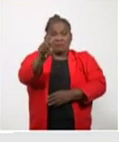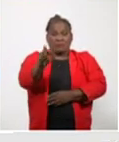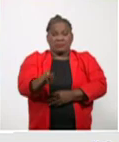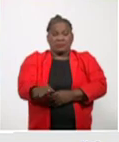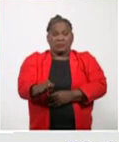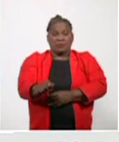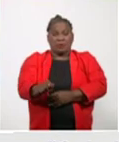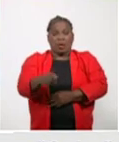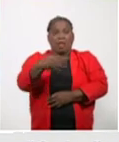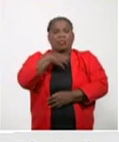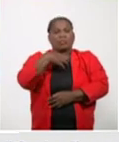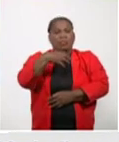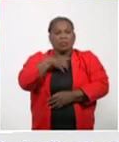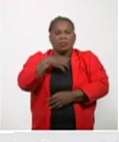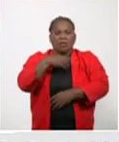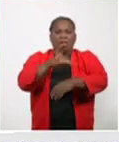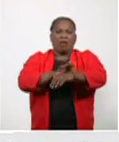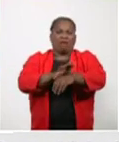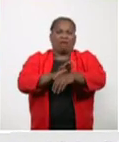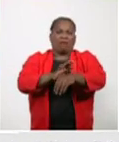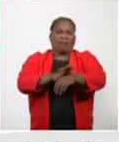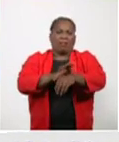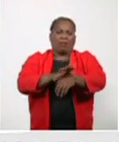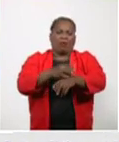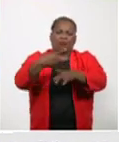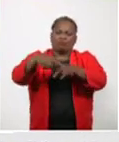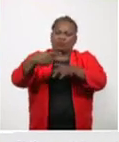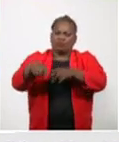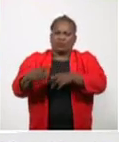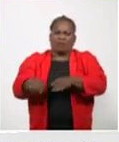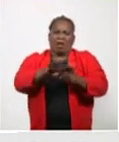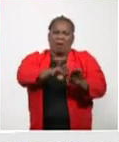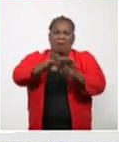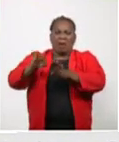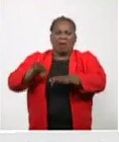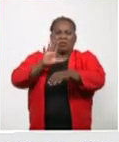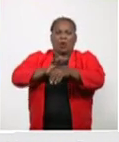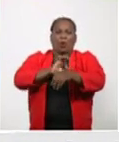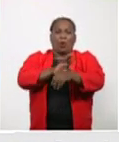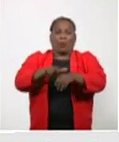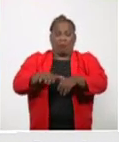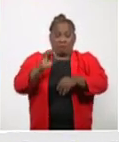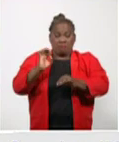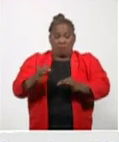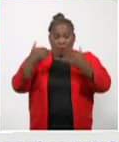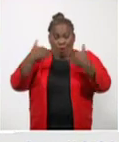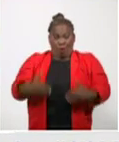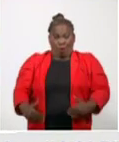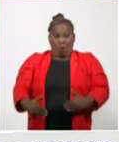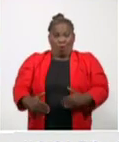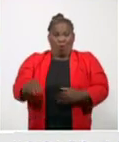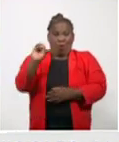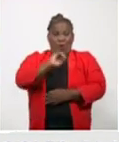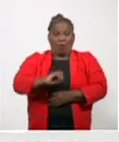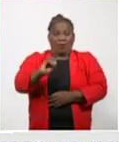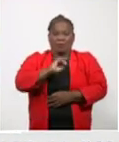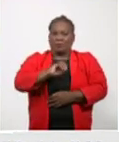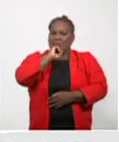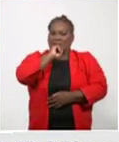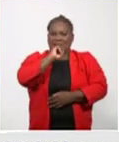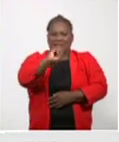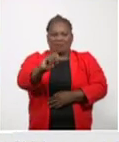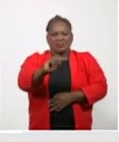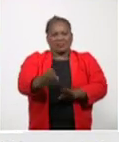un grupo de comorbilidades que realmente su organismo propio es difícil su